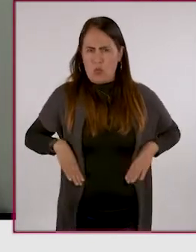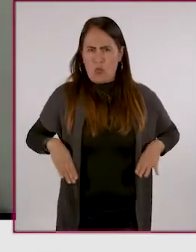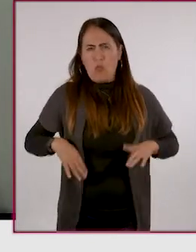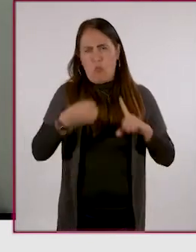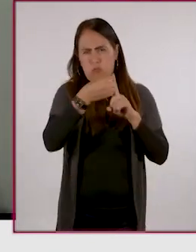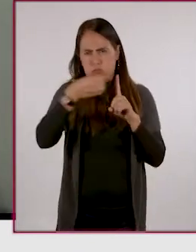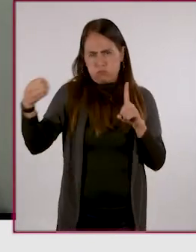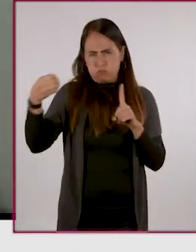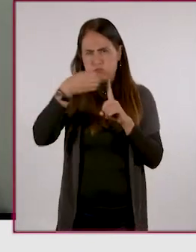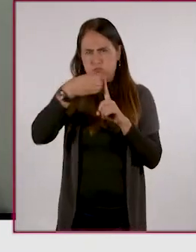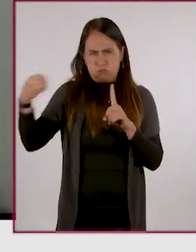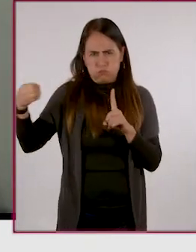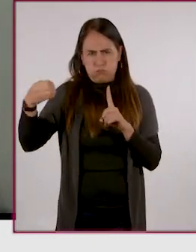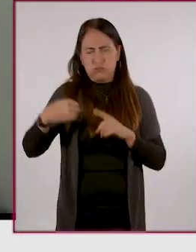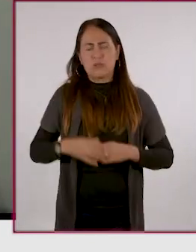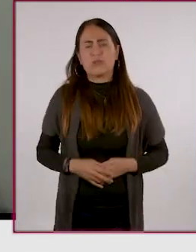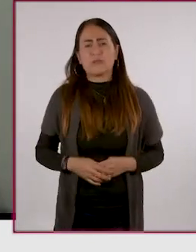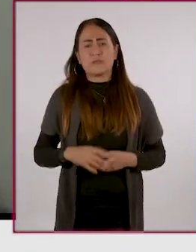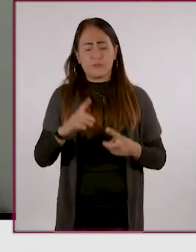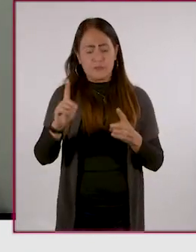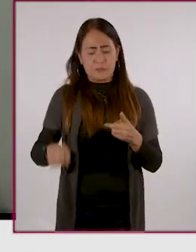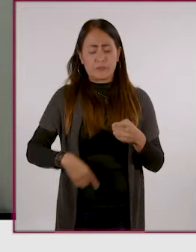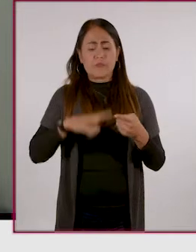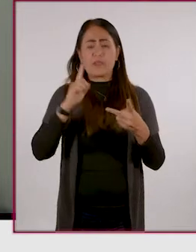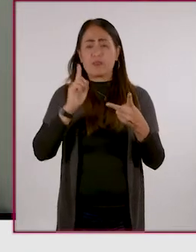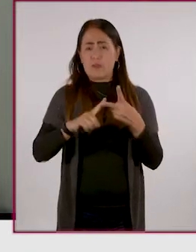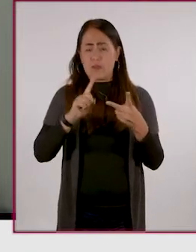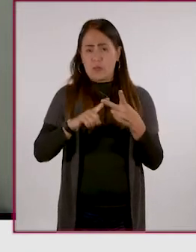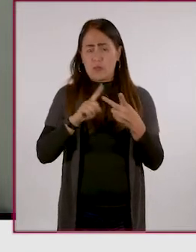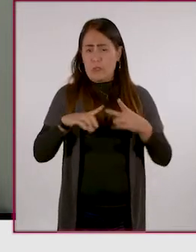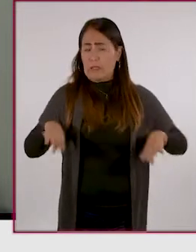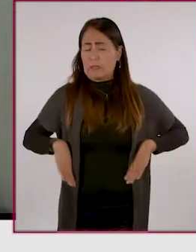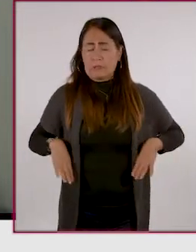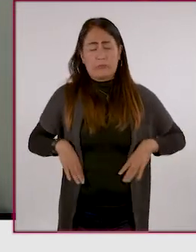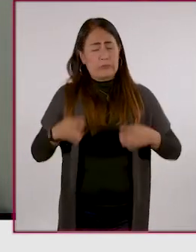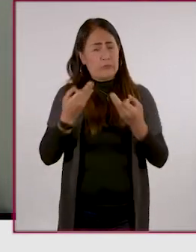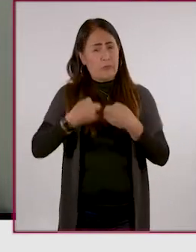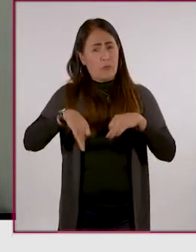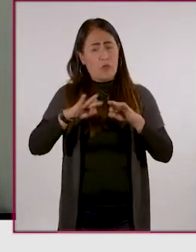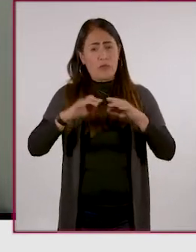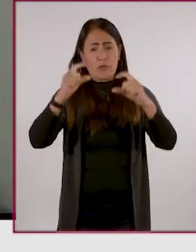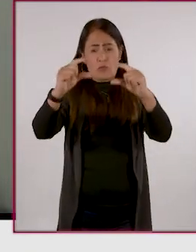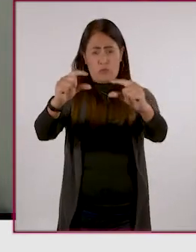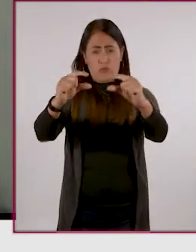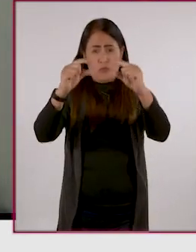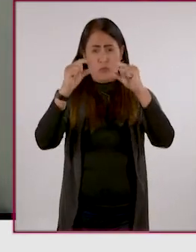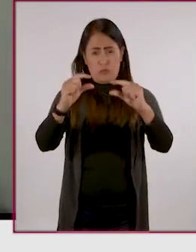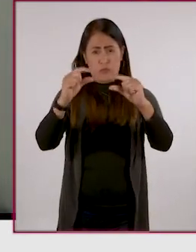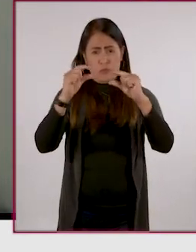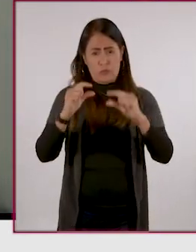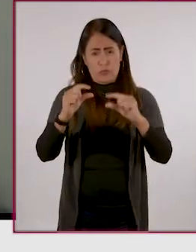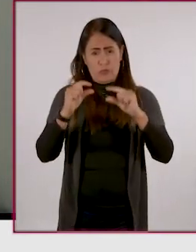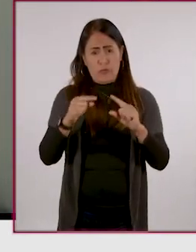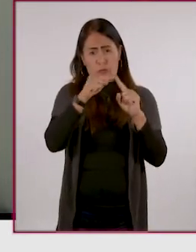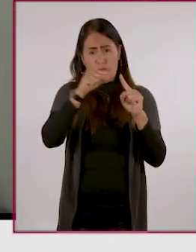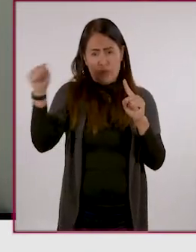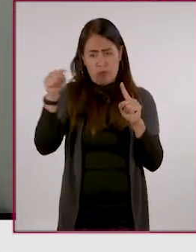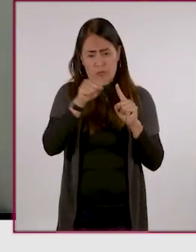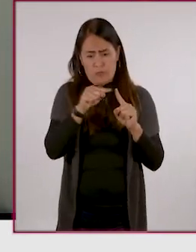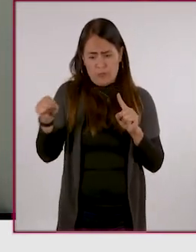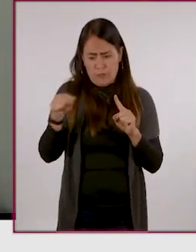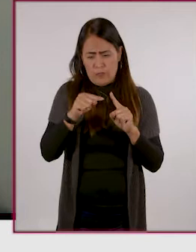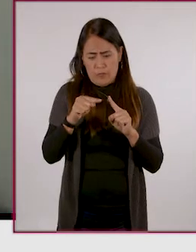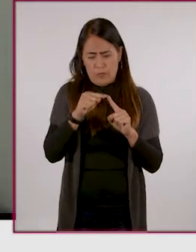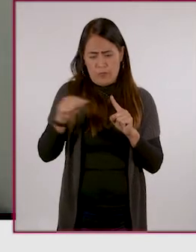que a nosotros nos interesa organizar, ¿no? Tener organizadas. Y la segunda característica que es muy importante es que, bueno, los renglones,